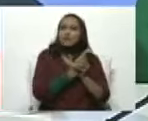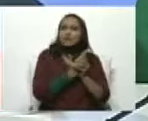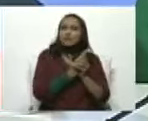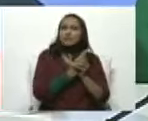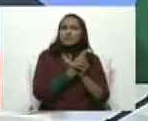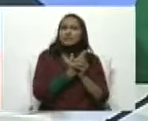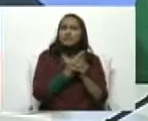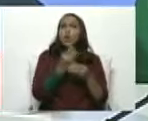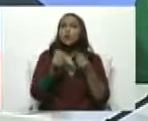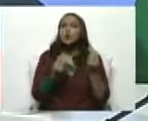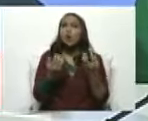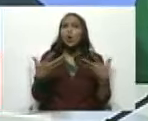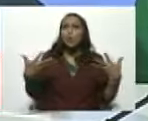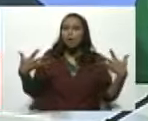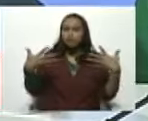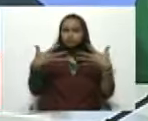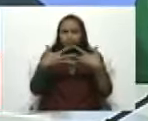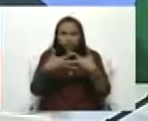cruces.